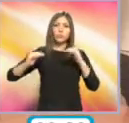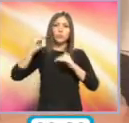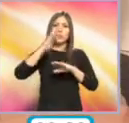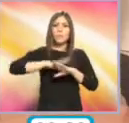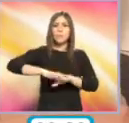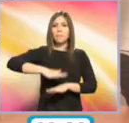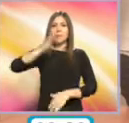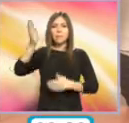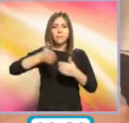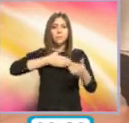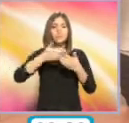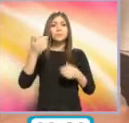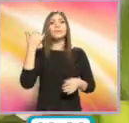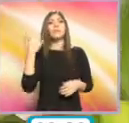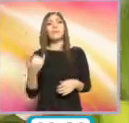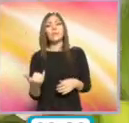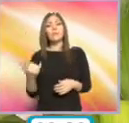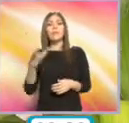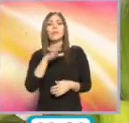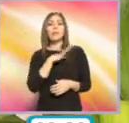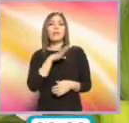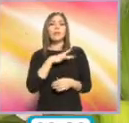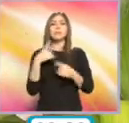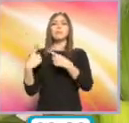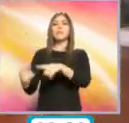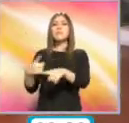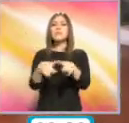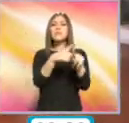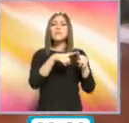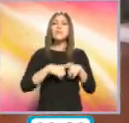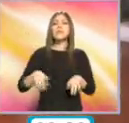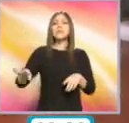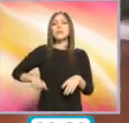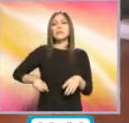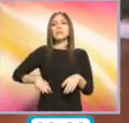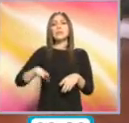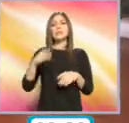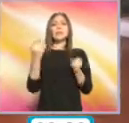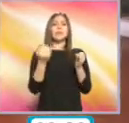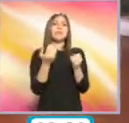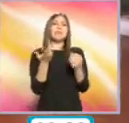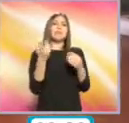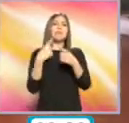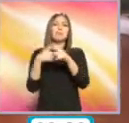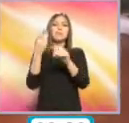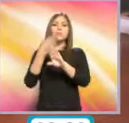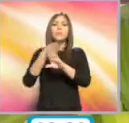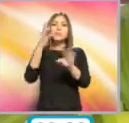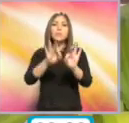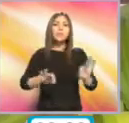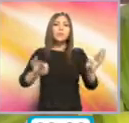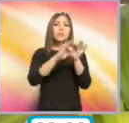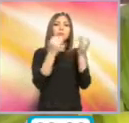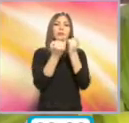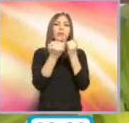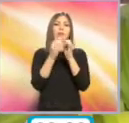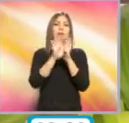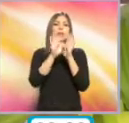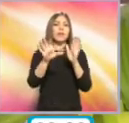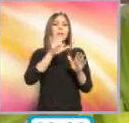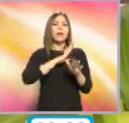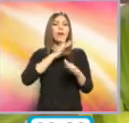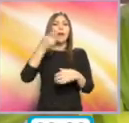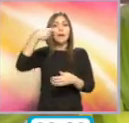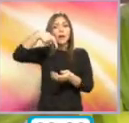generación. Sí. Y que tienen una serie de características importantes, como el hecho de contar con una cámara